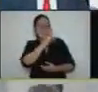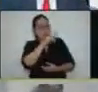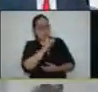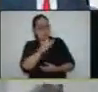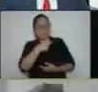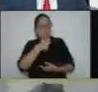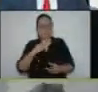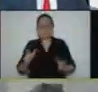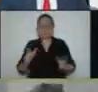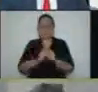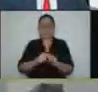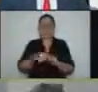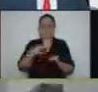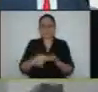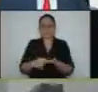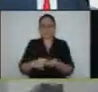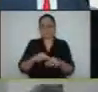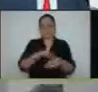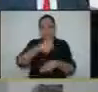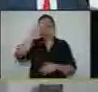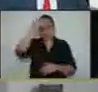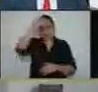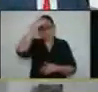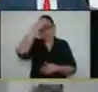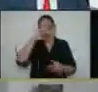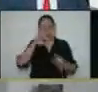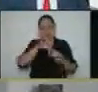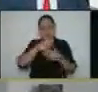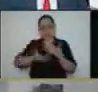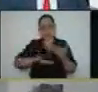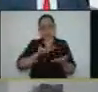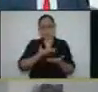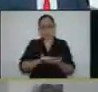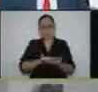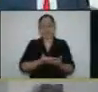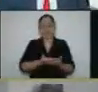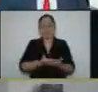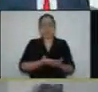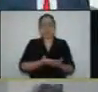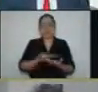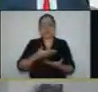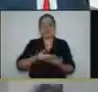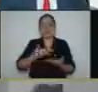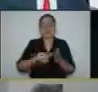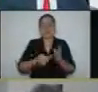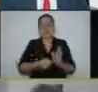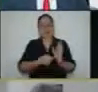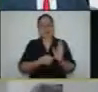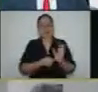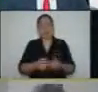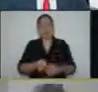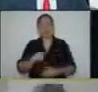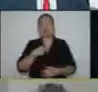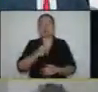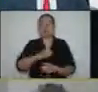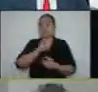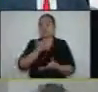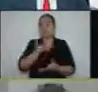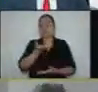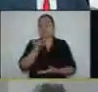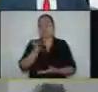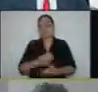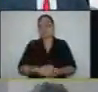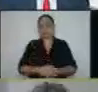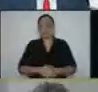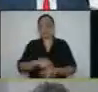serían mis comentarios en relación al proyecto con el que se nos dio cuenta, y manifiesto por eso que